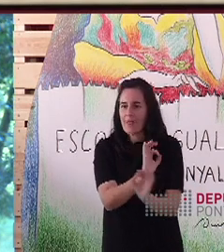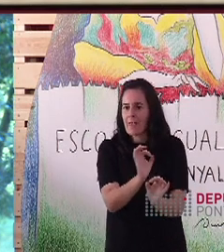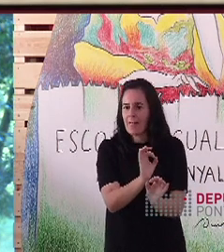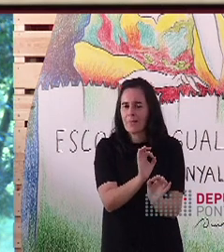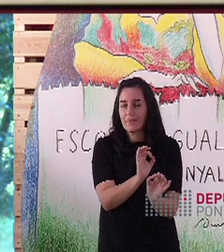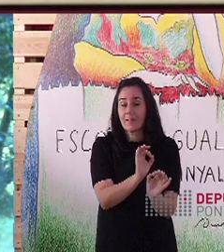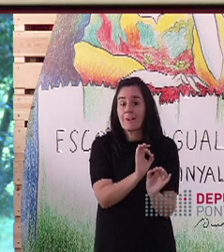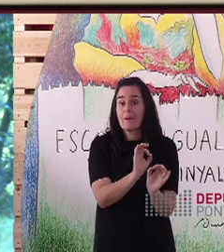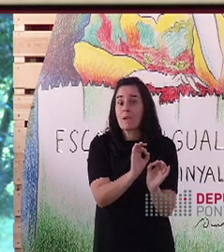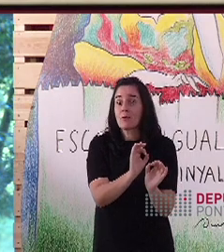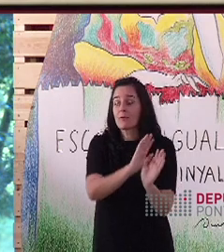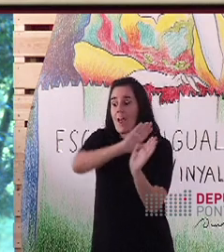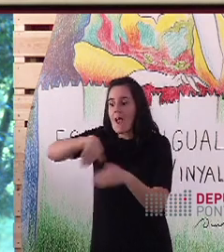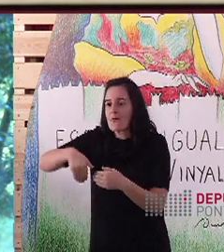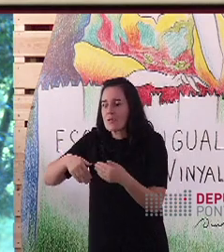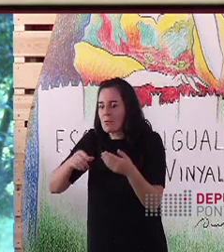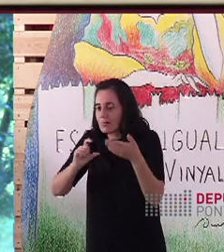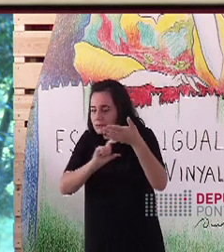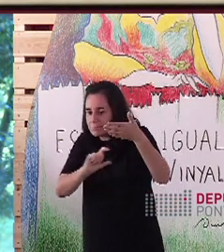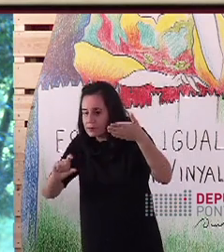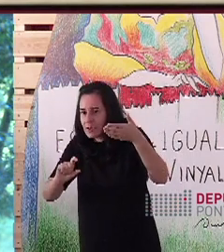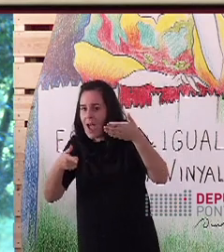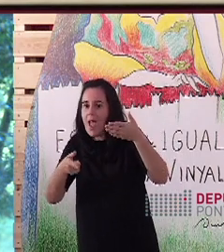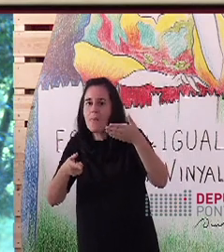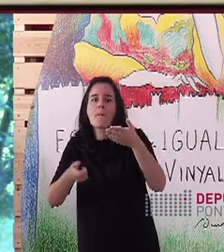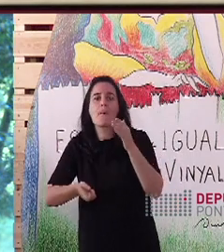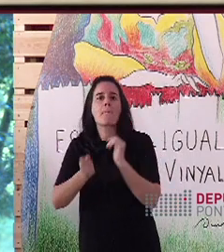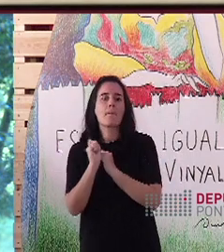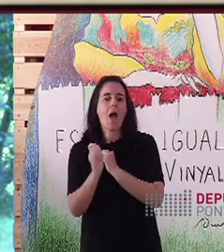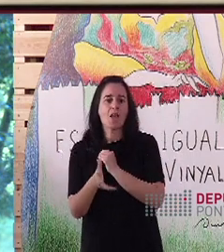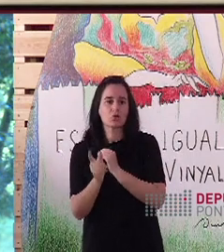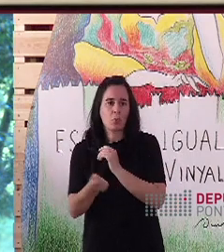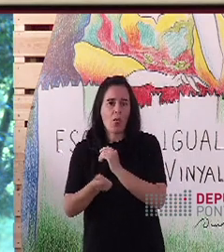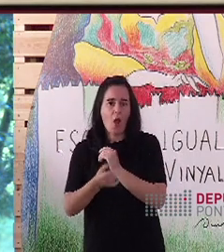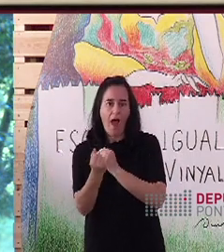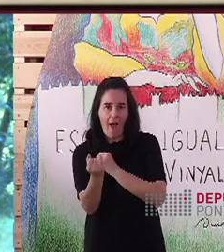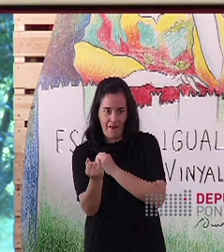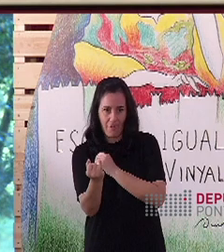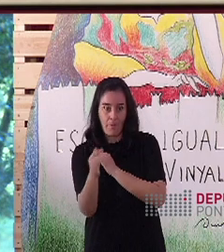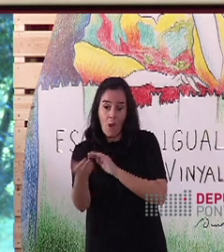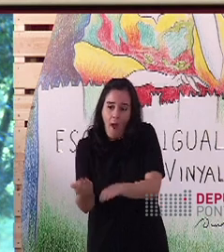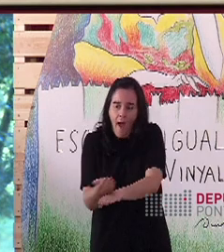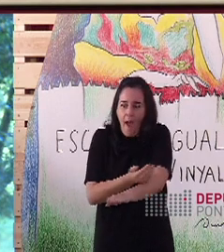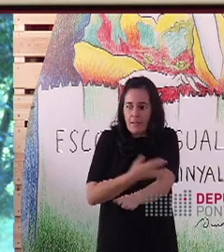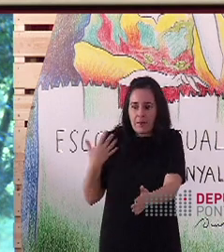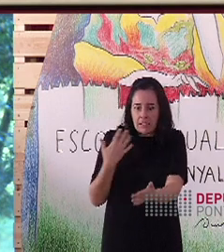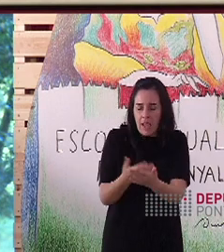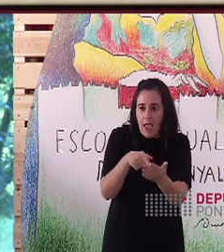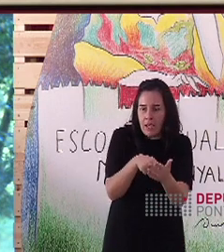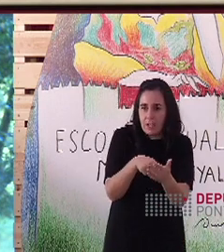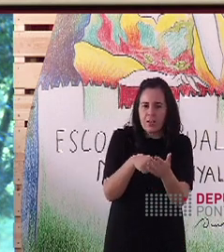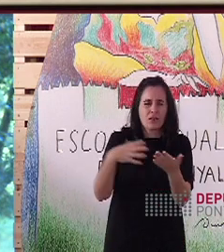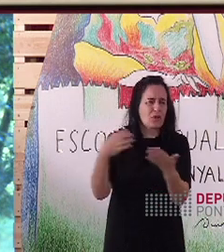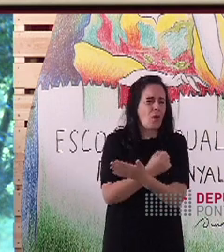segundos este tipejo se masturba, pero todos los minutos anteriores son unos actos de